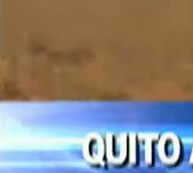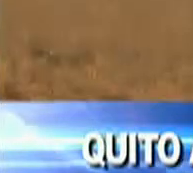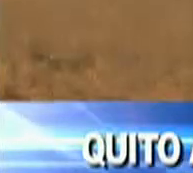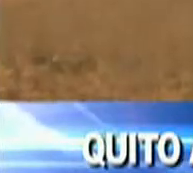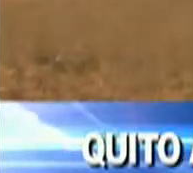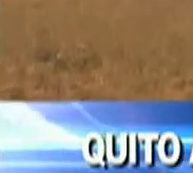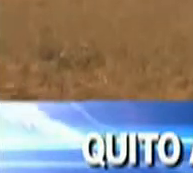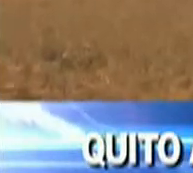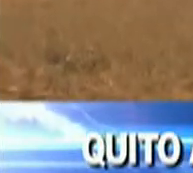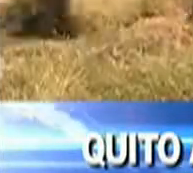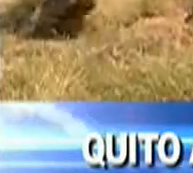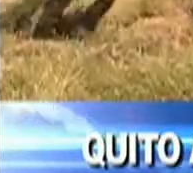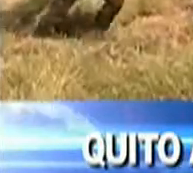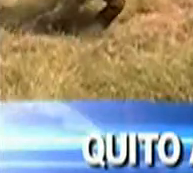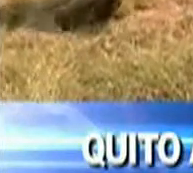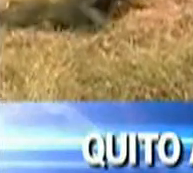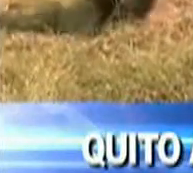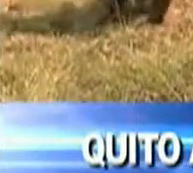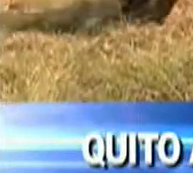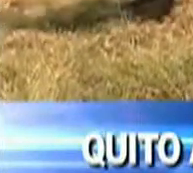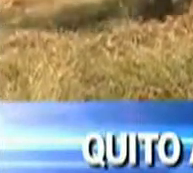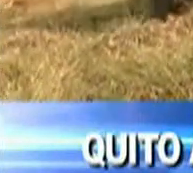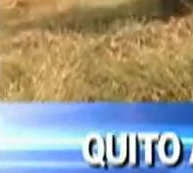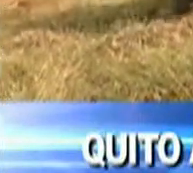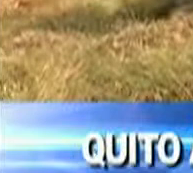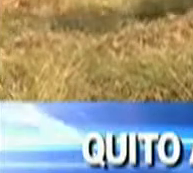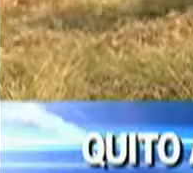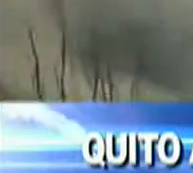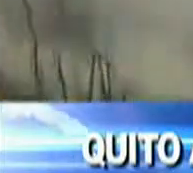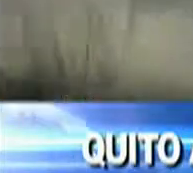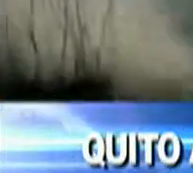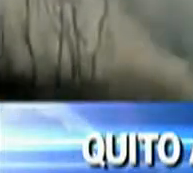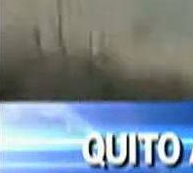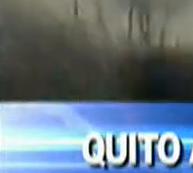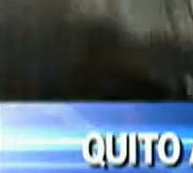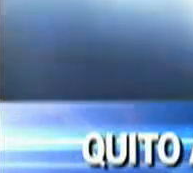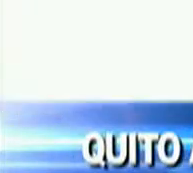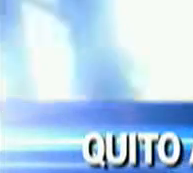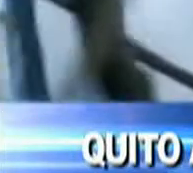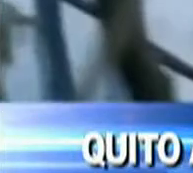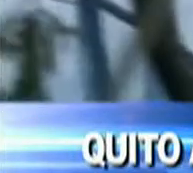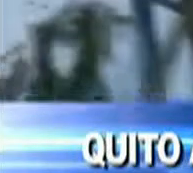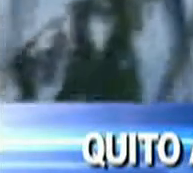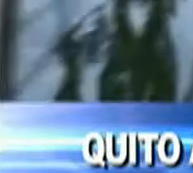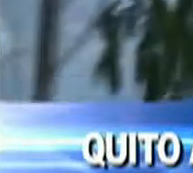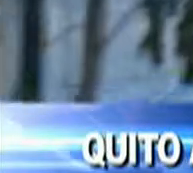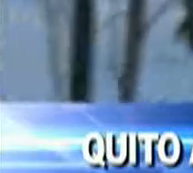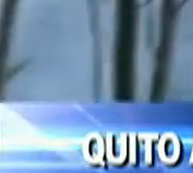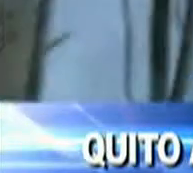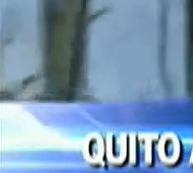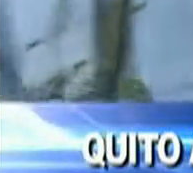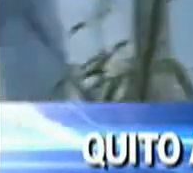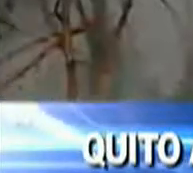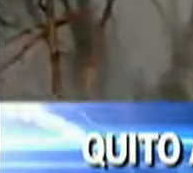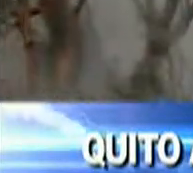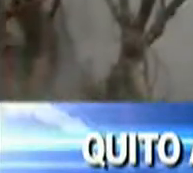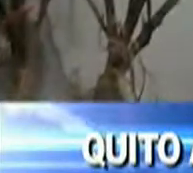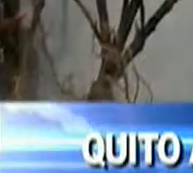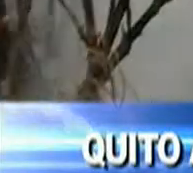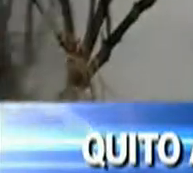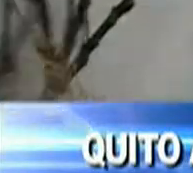emergencias. 250 bomberos de varias provincias viajaron para colaborar con